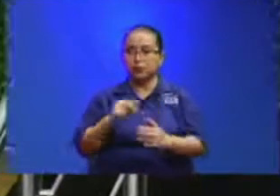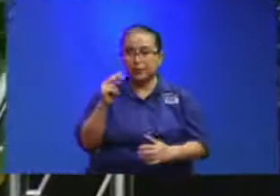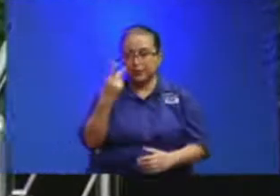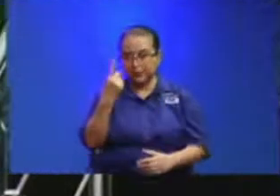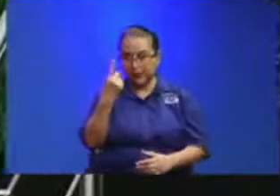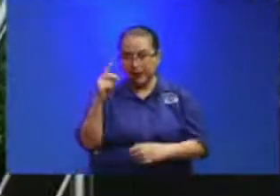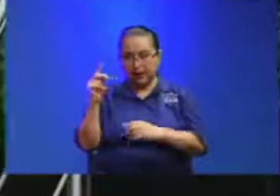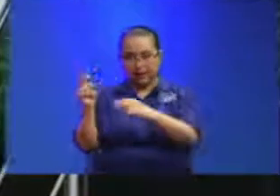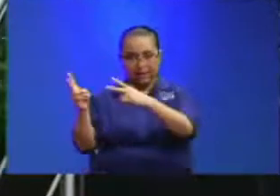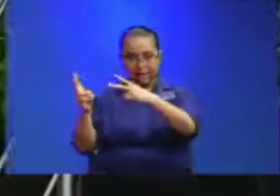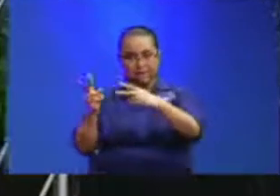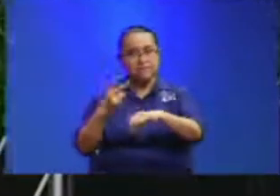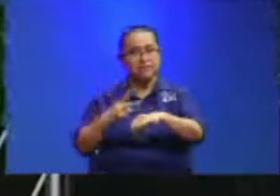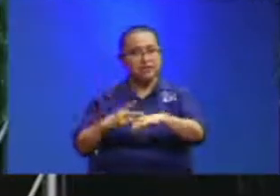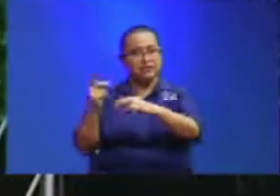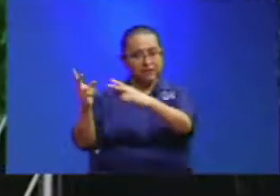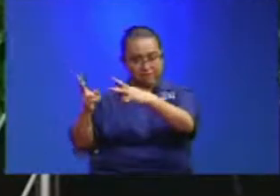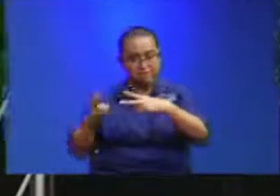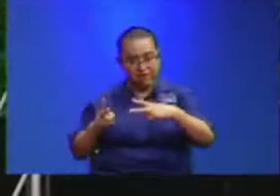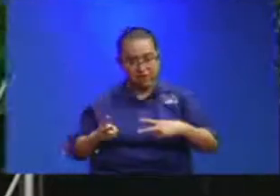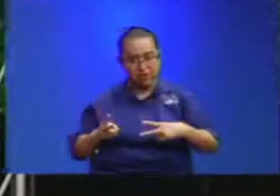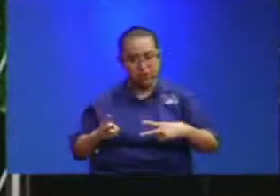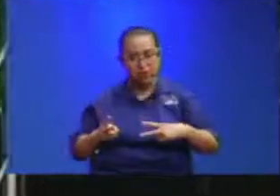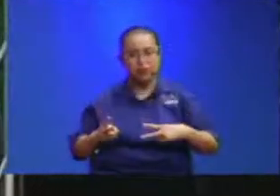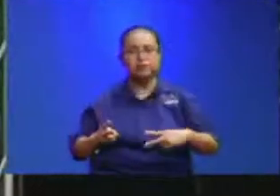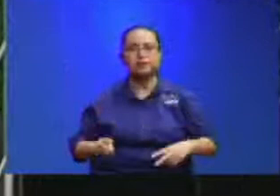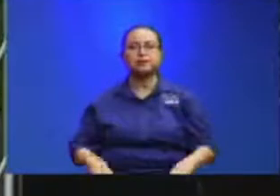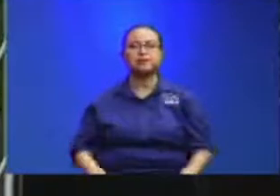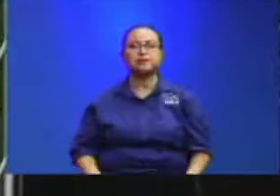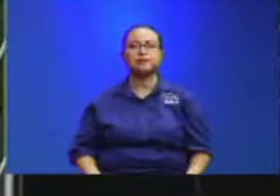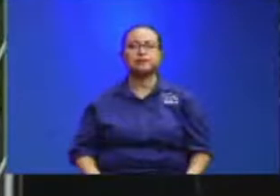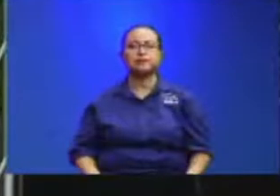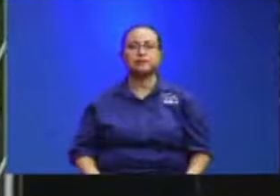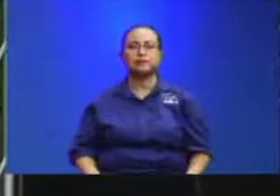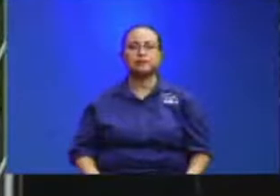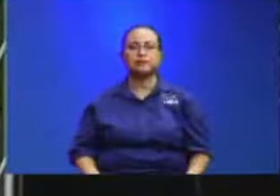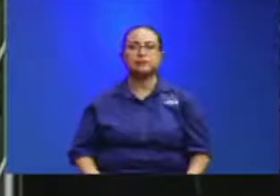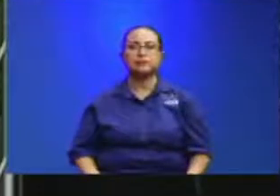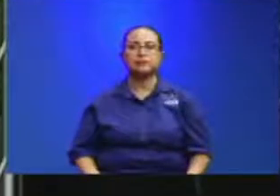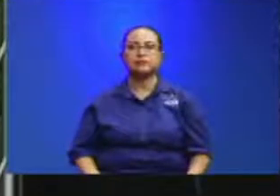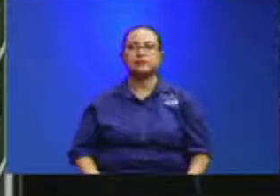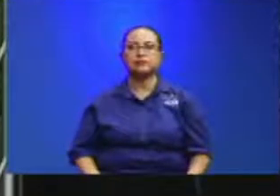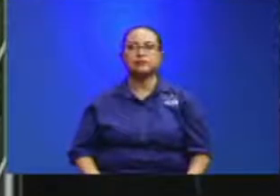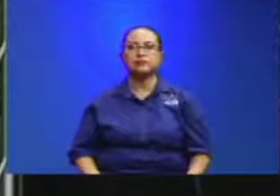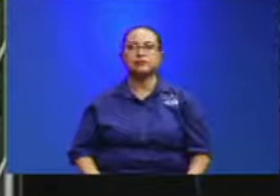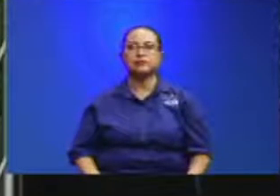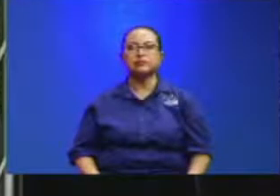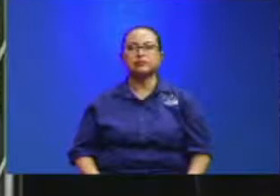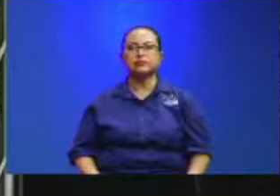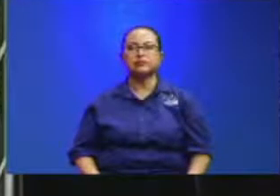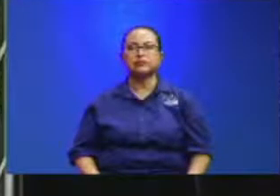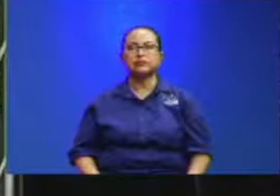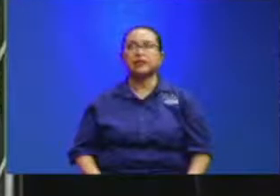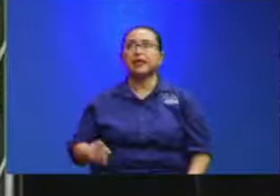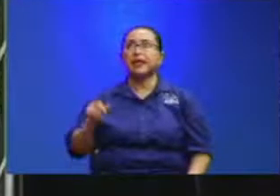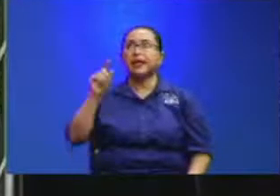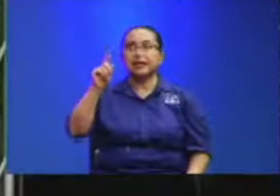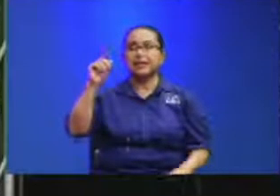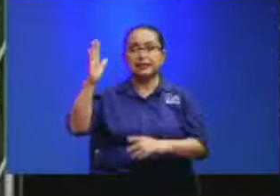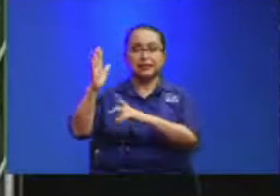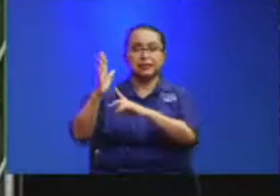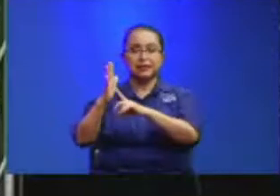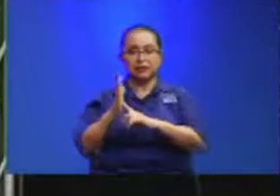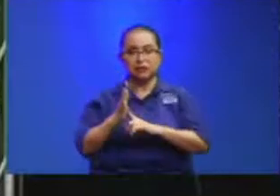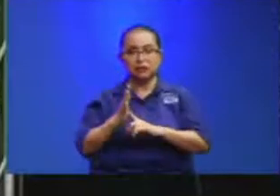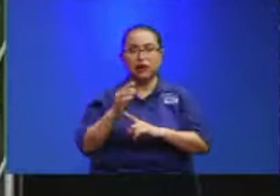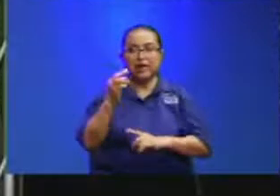muchas veces y solamente lo estoy mencionando superficialmente pero cuando vino el señor la primera vez él se presentó a